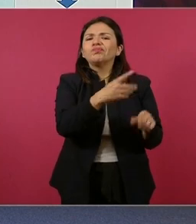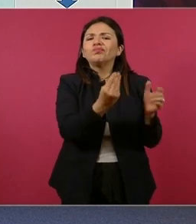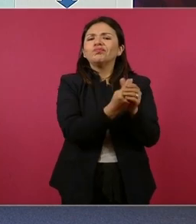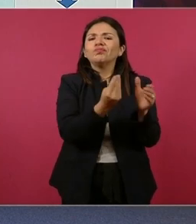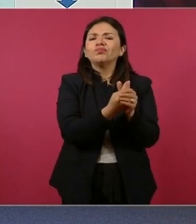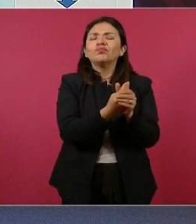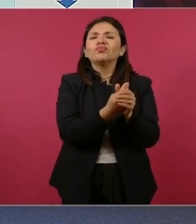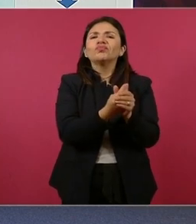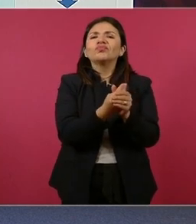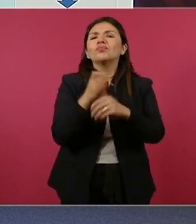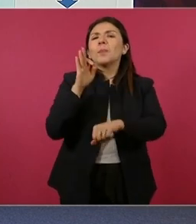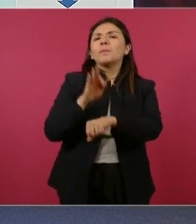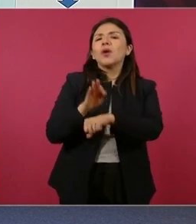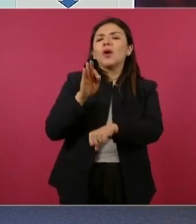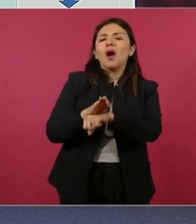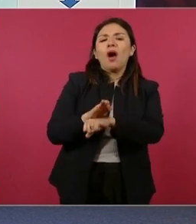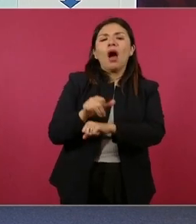muy partidario